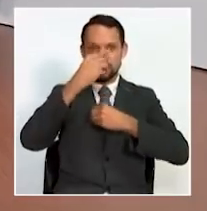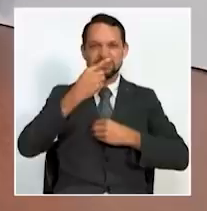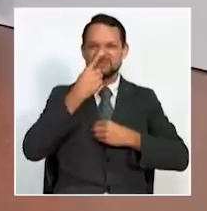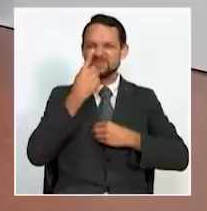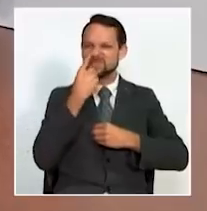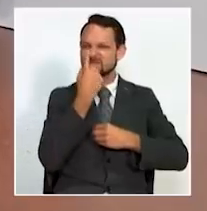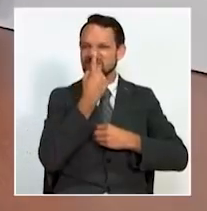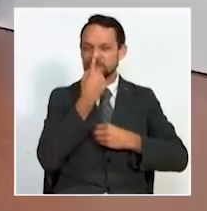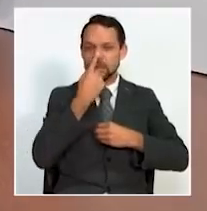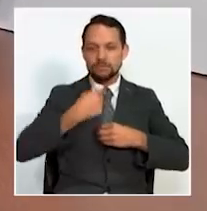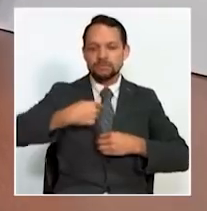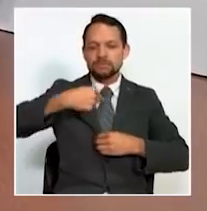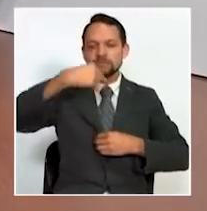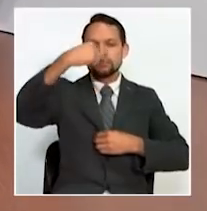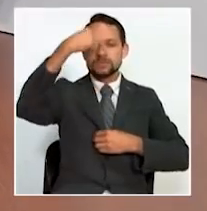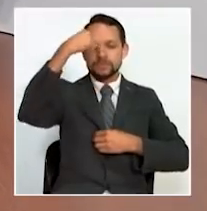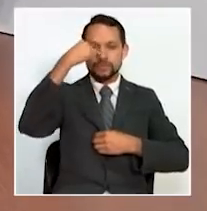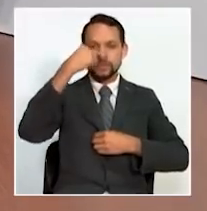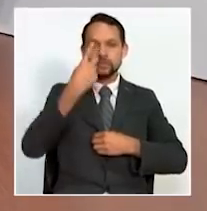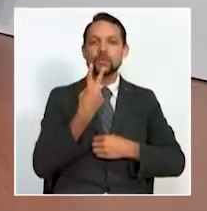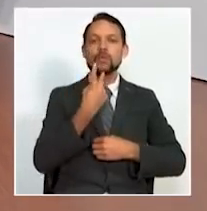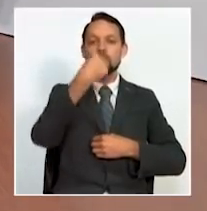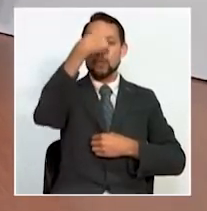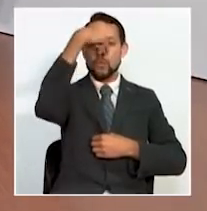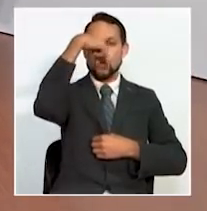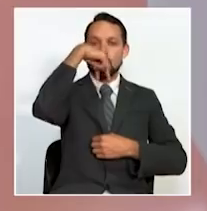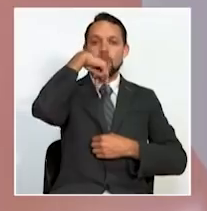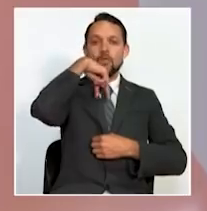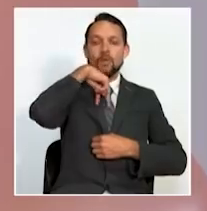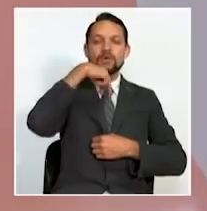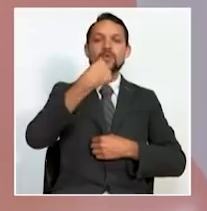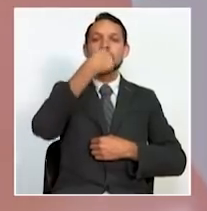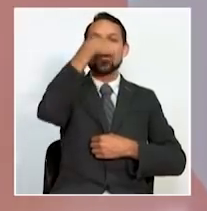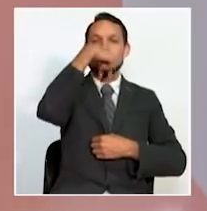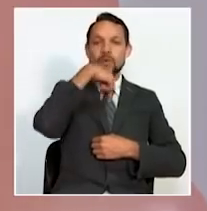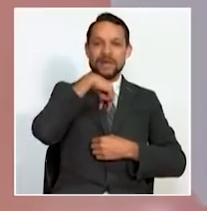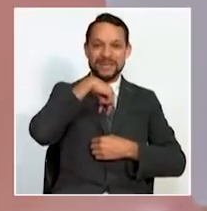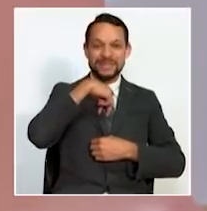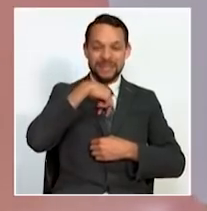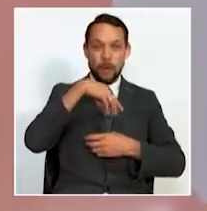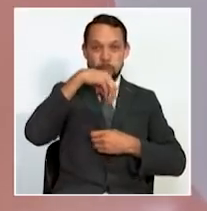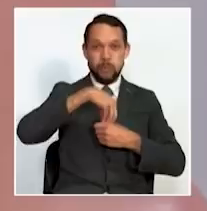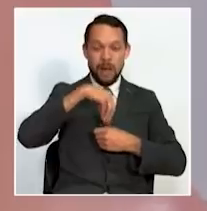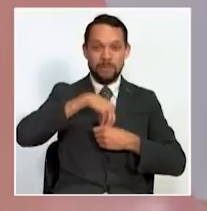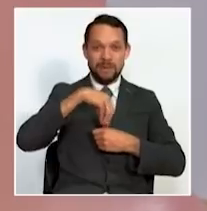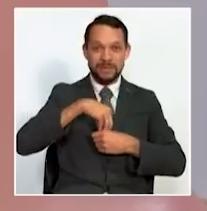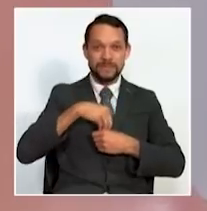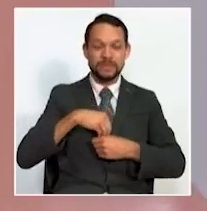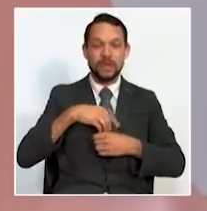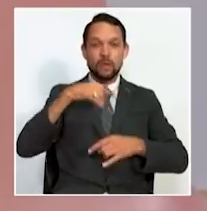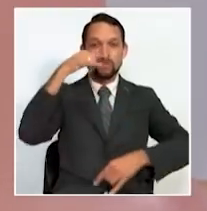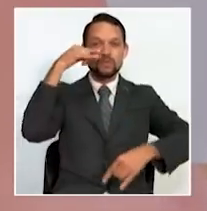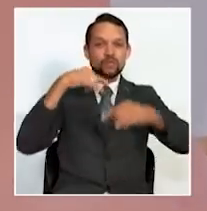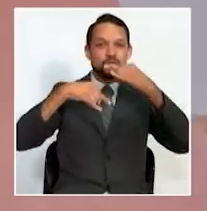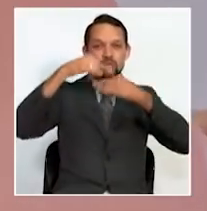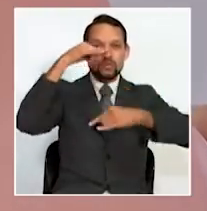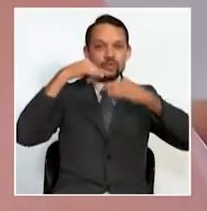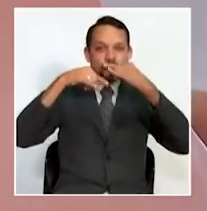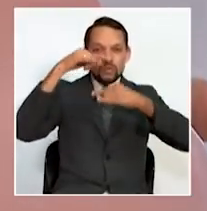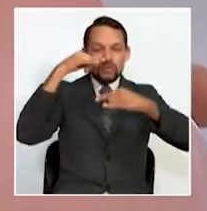encontramos la nariz donde tenemos los cornetes, encontramos las adenoides, encontramos la parte de la orofaringe, la